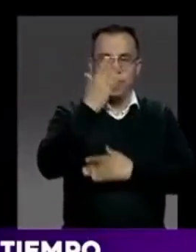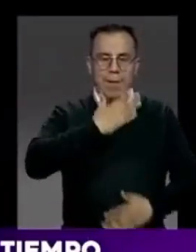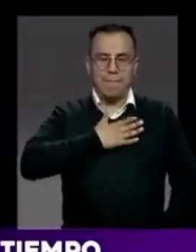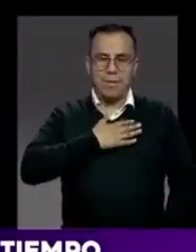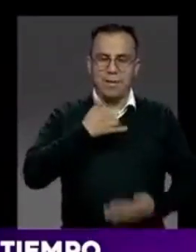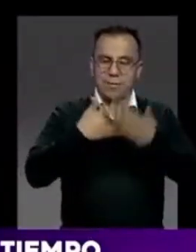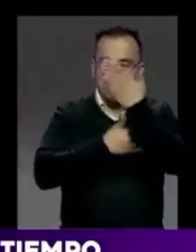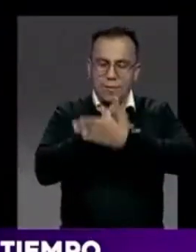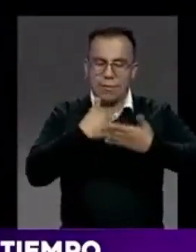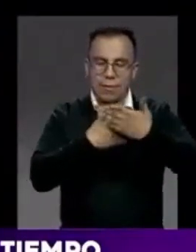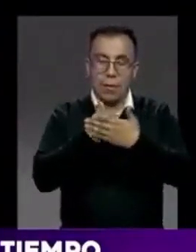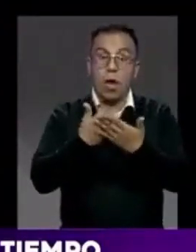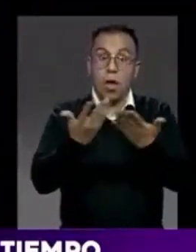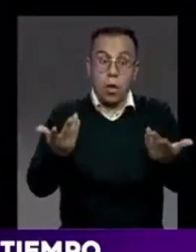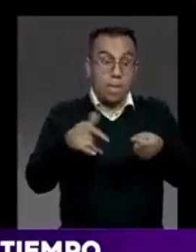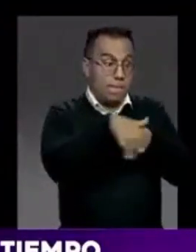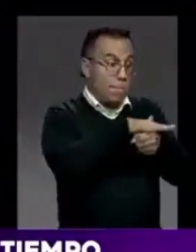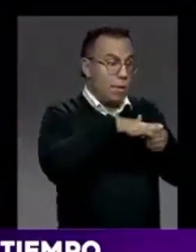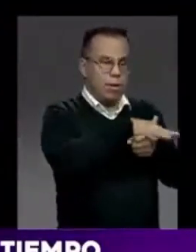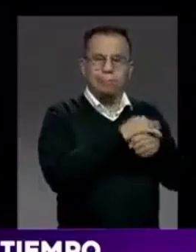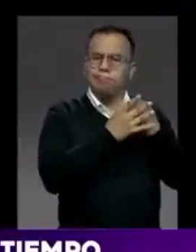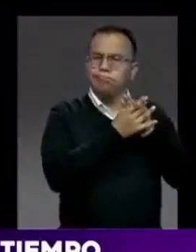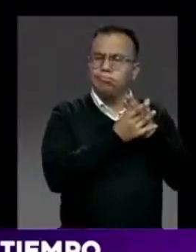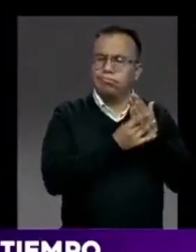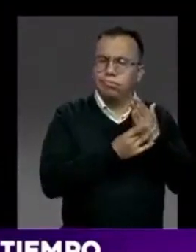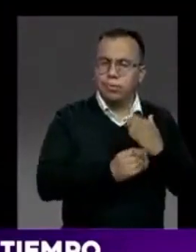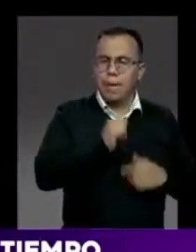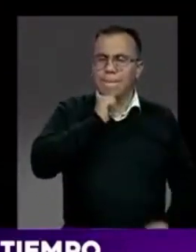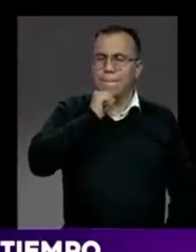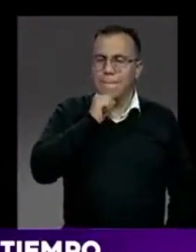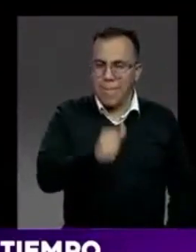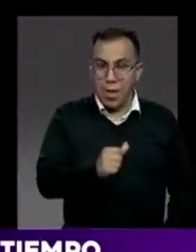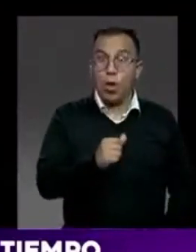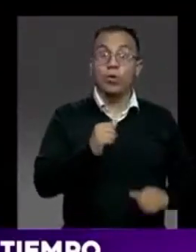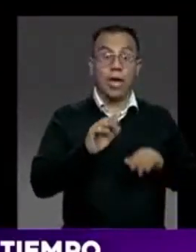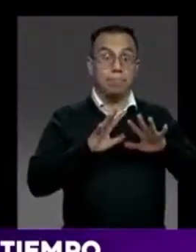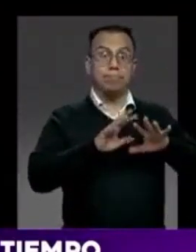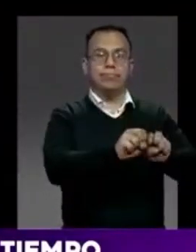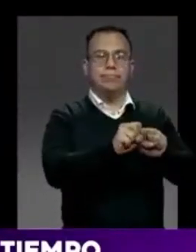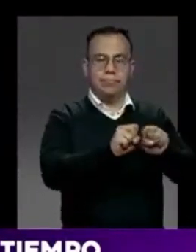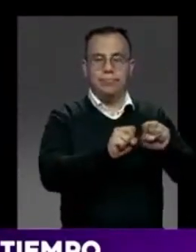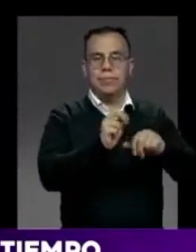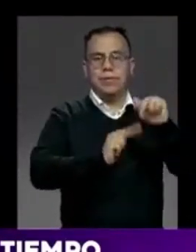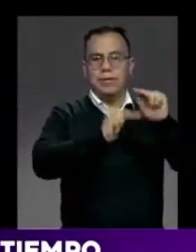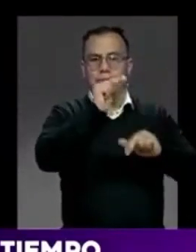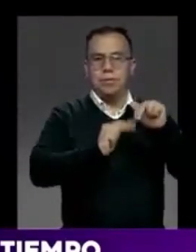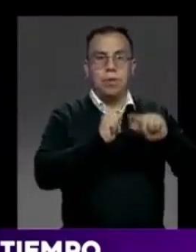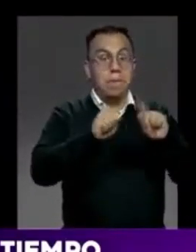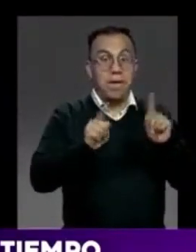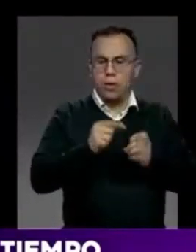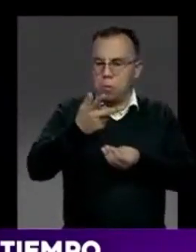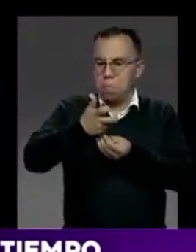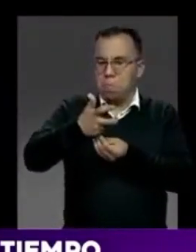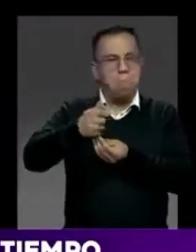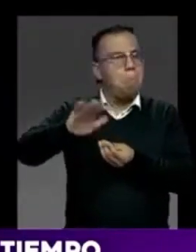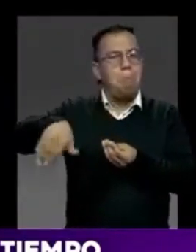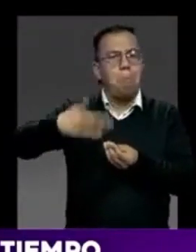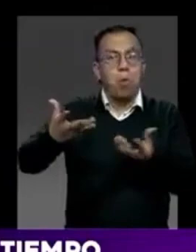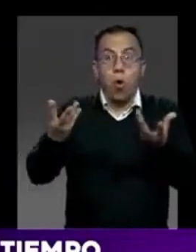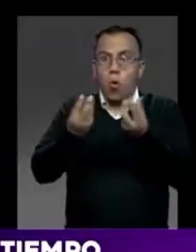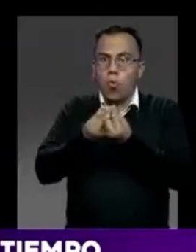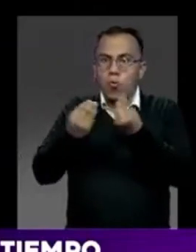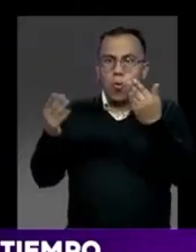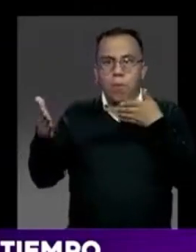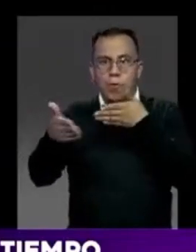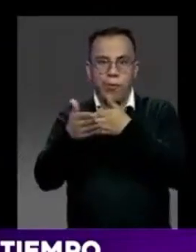salir de un barrio de pobreza extrema un barrio de invasión sin necesidad me decía de tomar un arma ni pertenecer a un grupo al margen